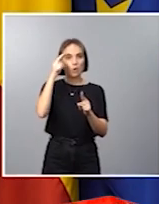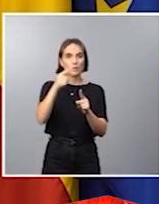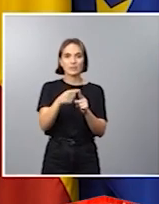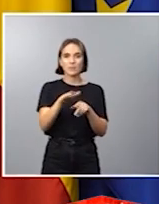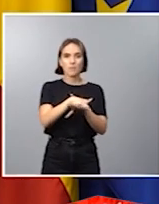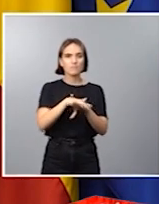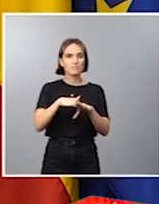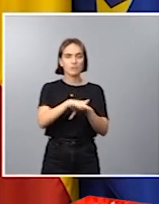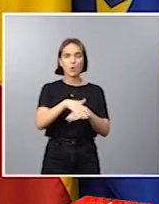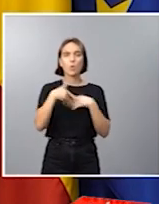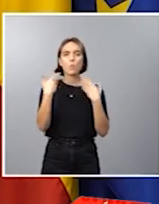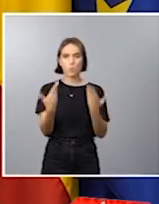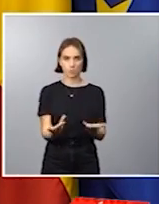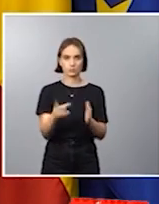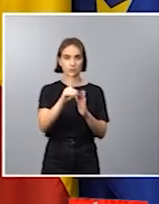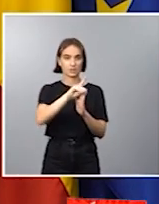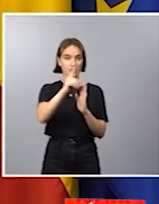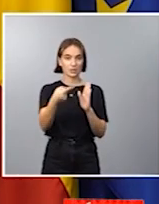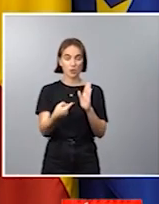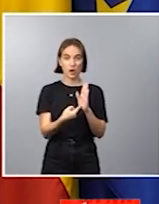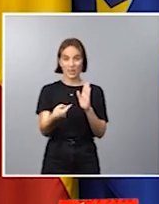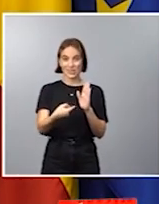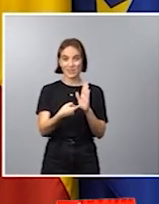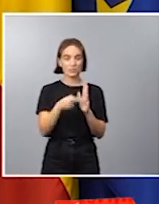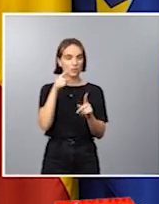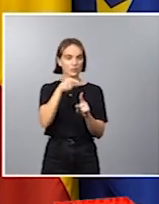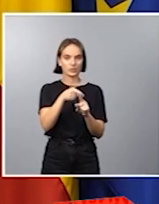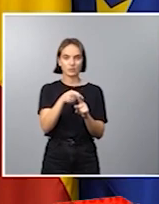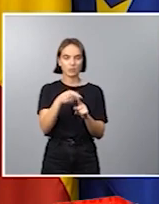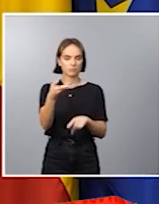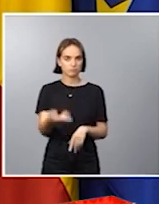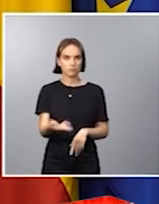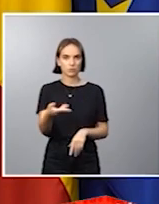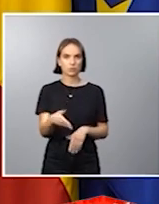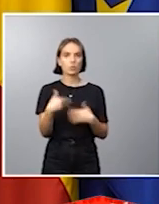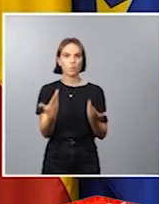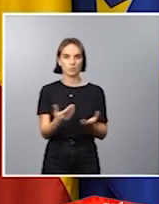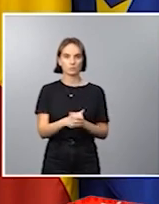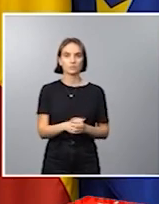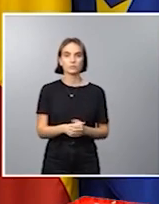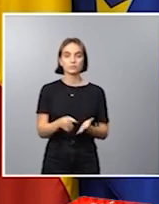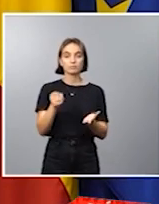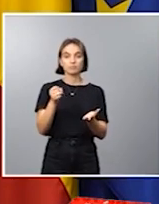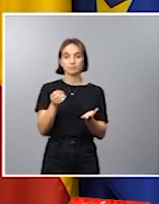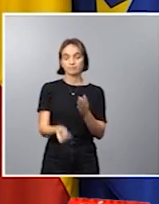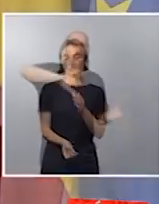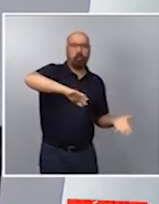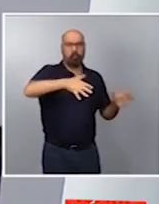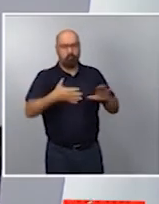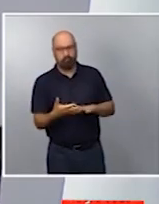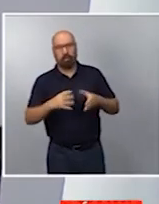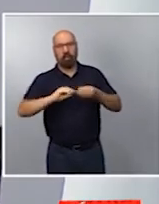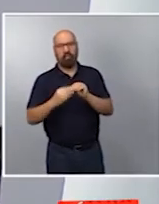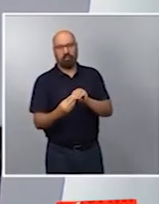principal que es el de este decreto ley asegurar la continuidad productiva de nuestro sector primario